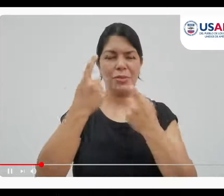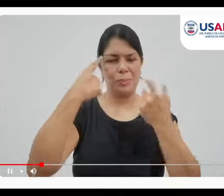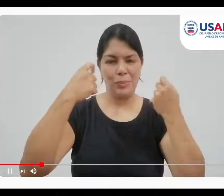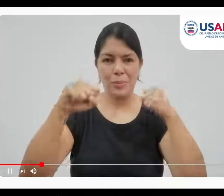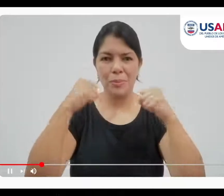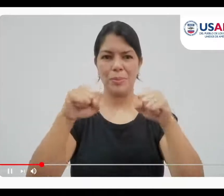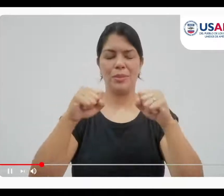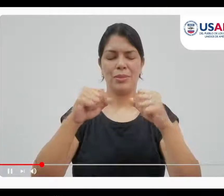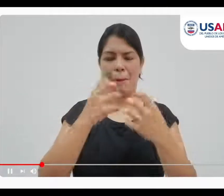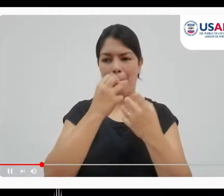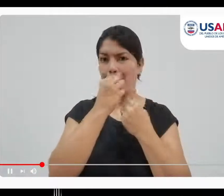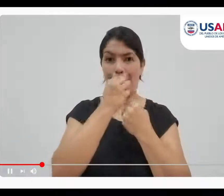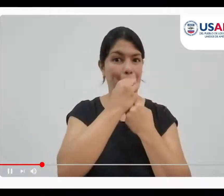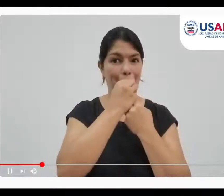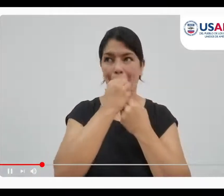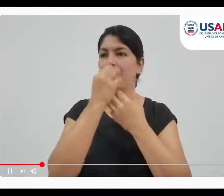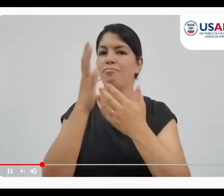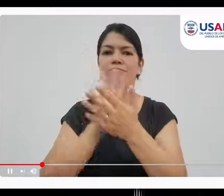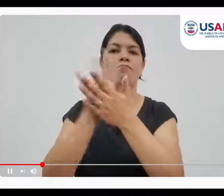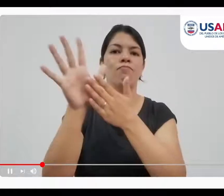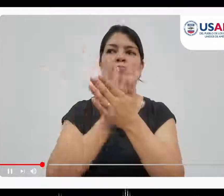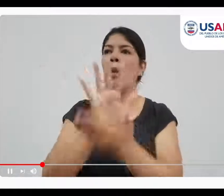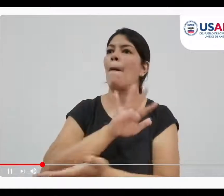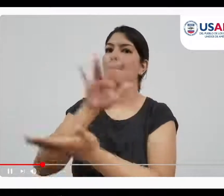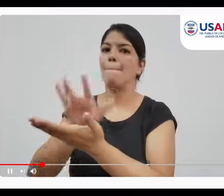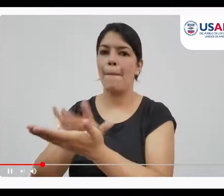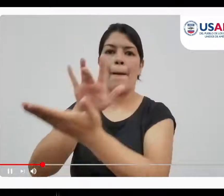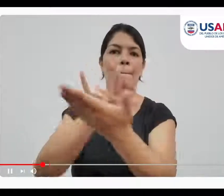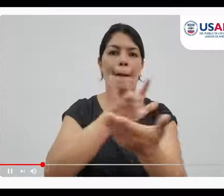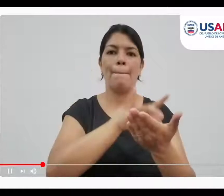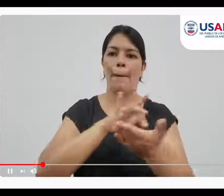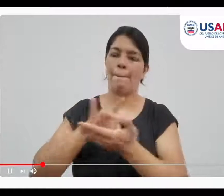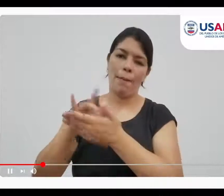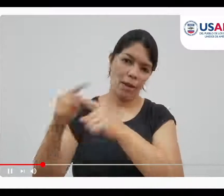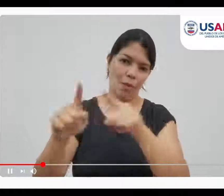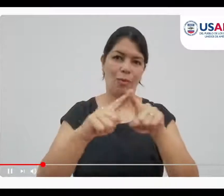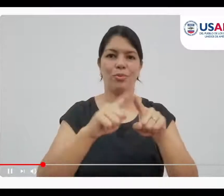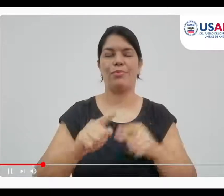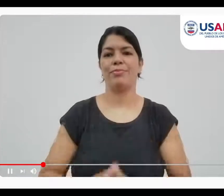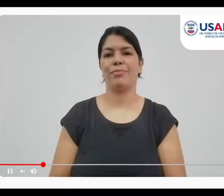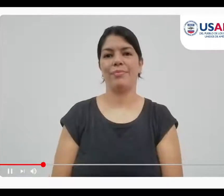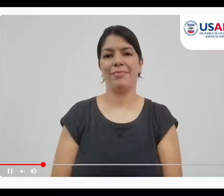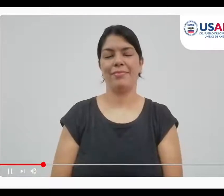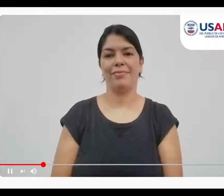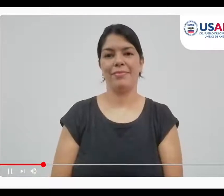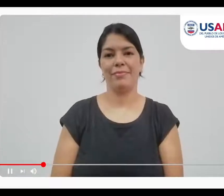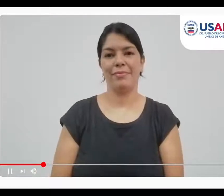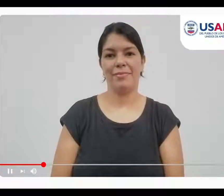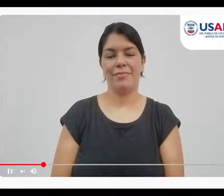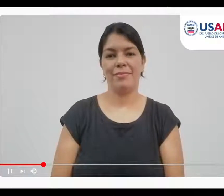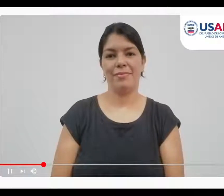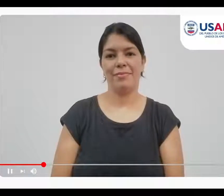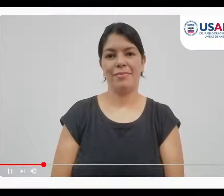reflexiones en los espacios que se han generado para ellos y en otros espacios de participación ciudadana.